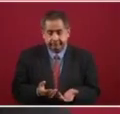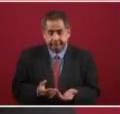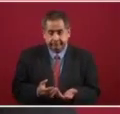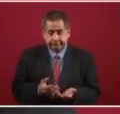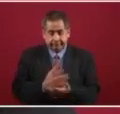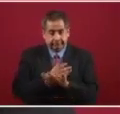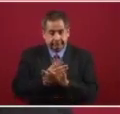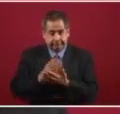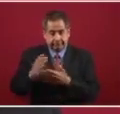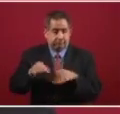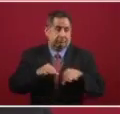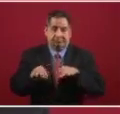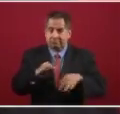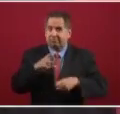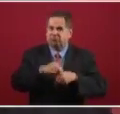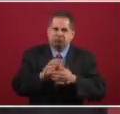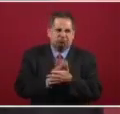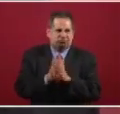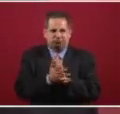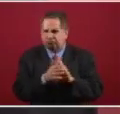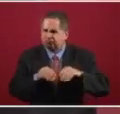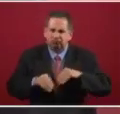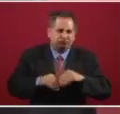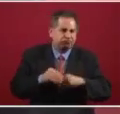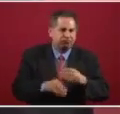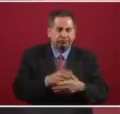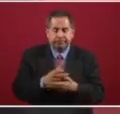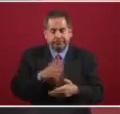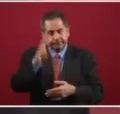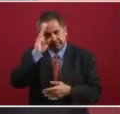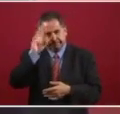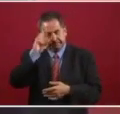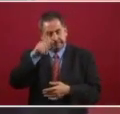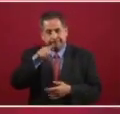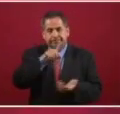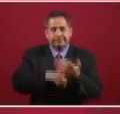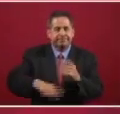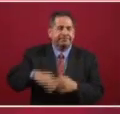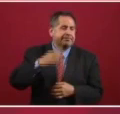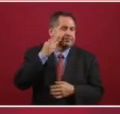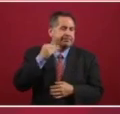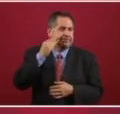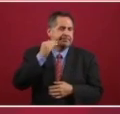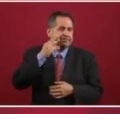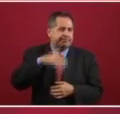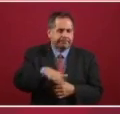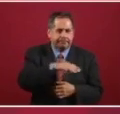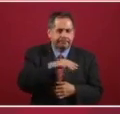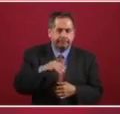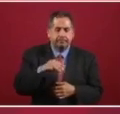creció mucho la actividad en el puerto de Manzanillo.